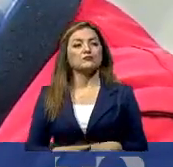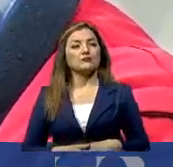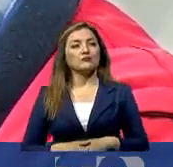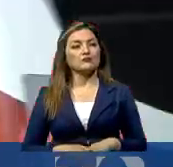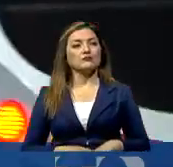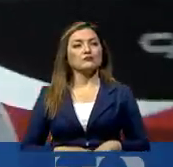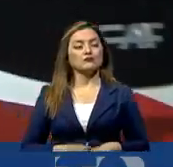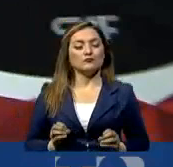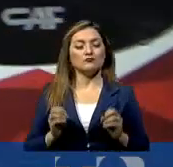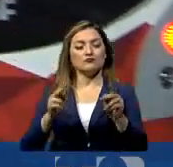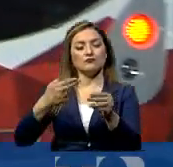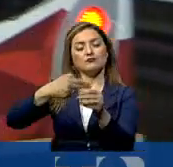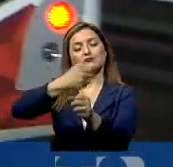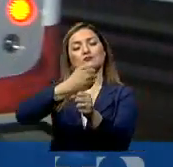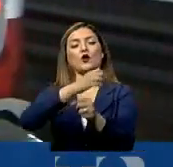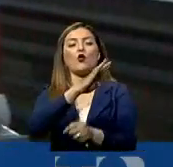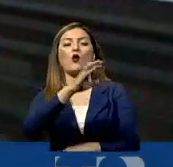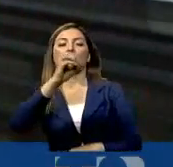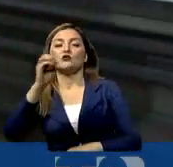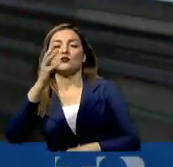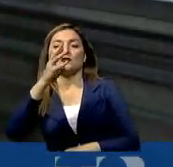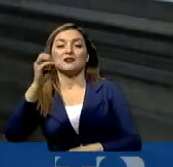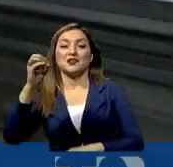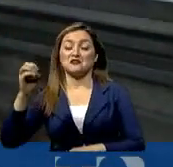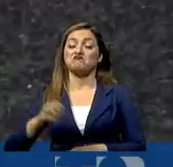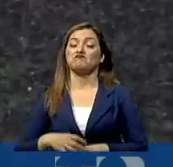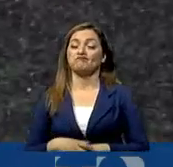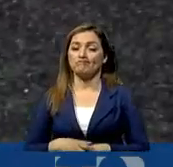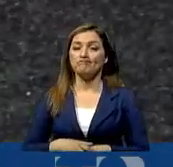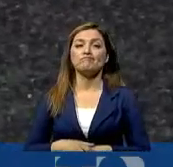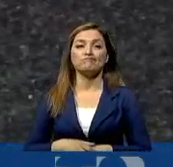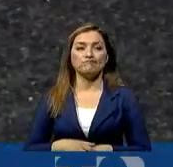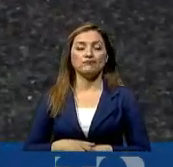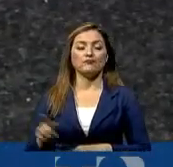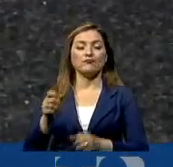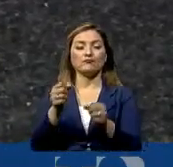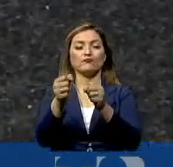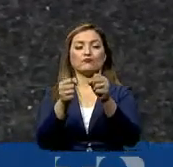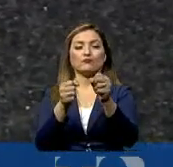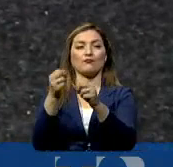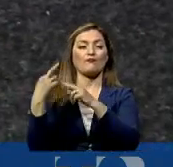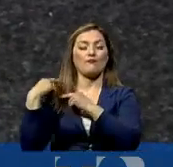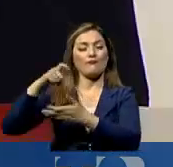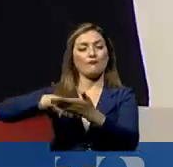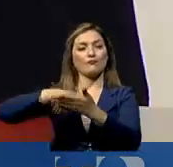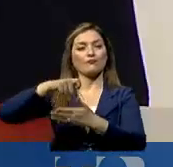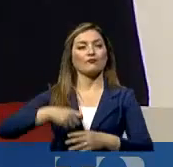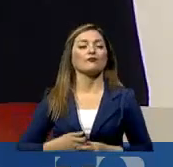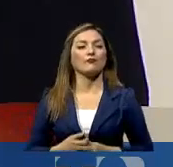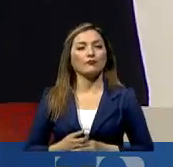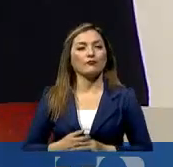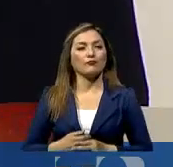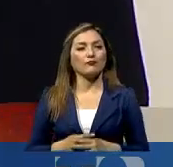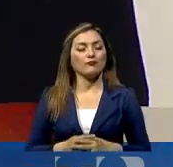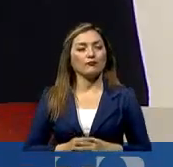600 plazas se abrirán para trabajar en el metro de quito sin embargo será el operador el que se encargue de las contrataciones que deberán de